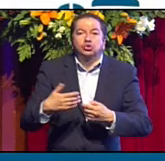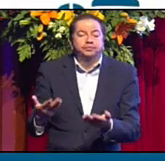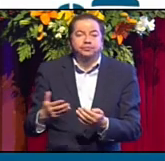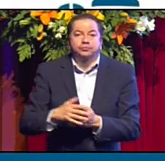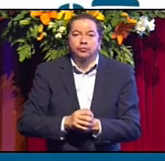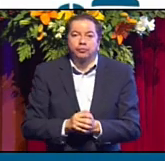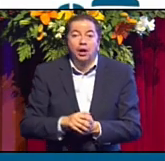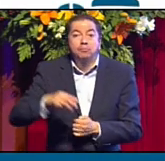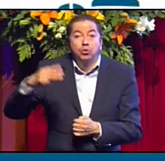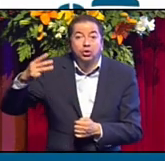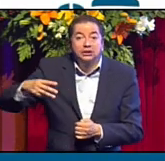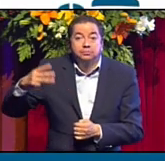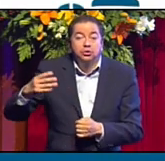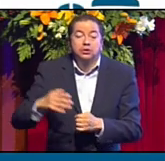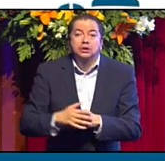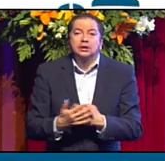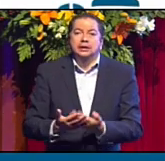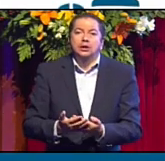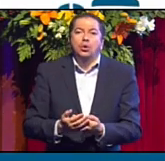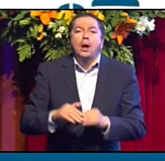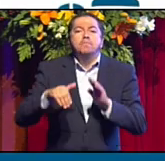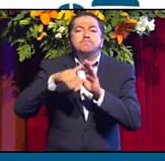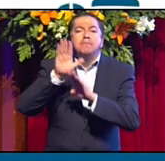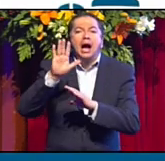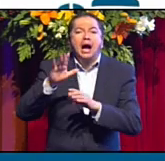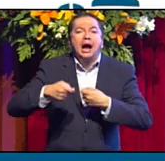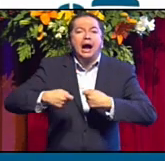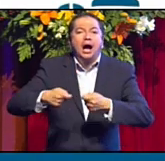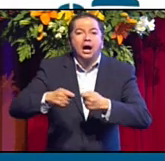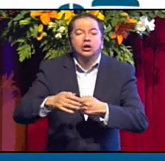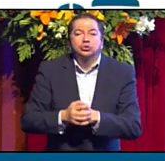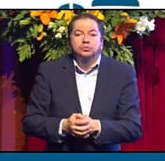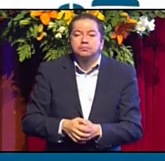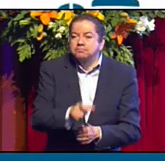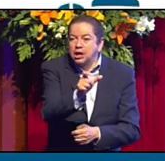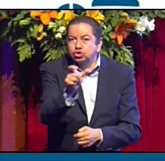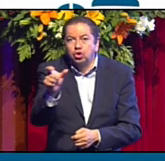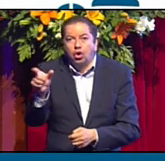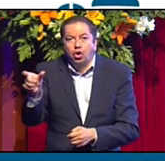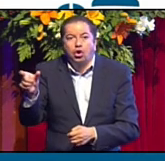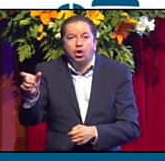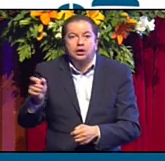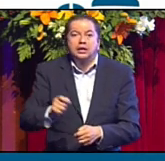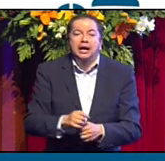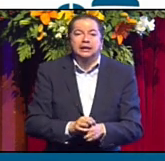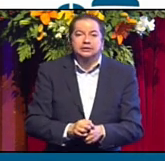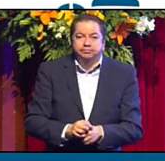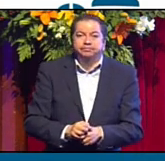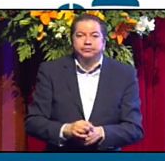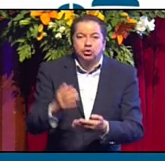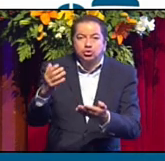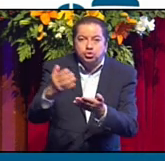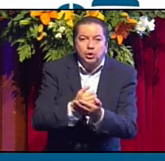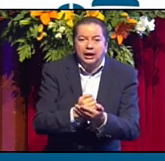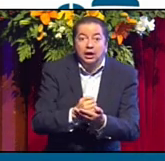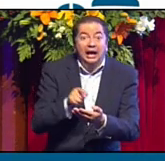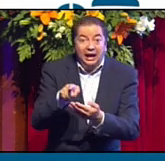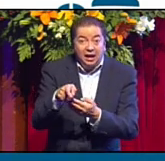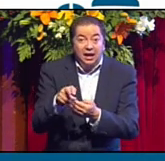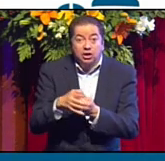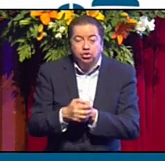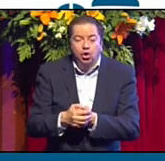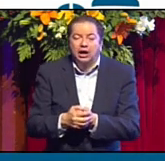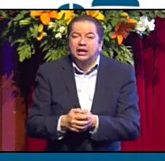donde, adivinen, ¿cuál es el mayor gasto? El gasto en personal. Pero no es un gasto, es una